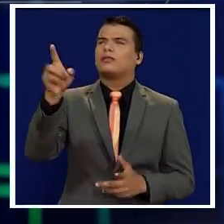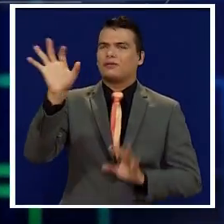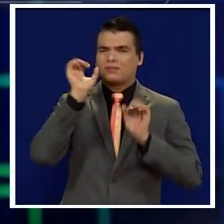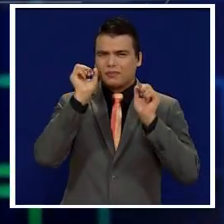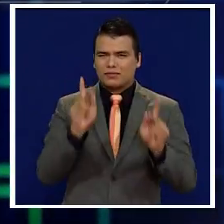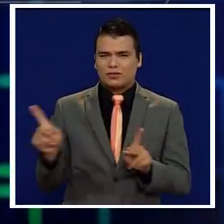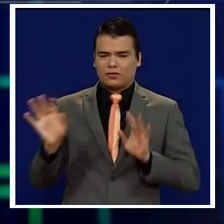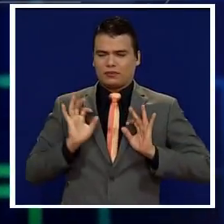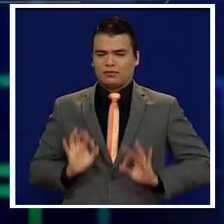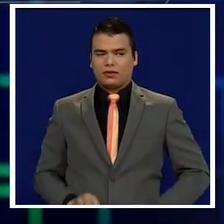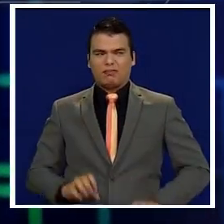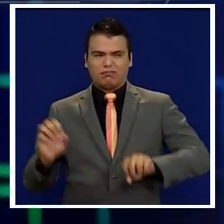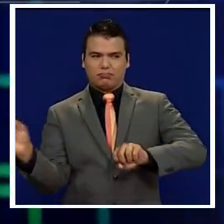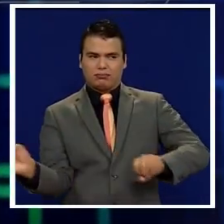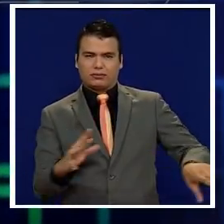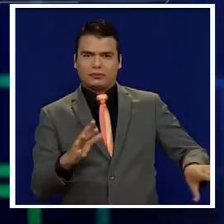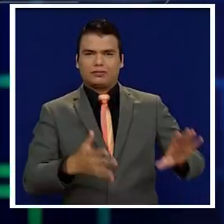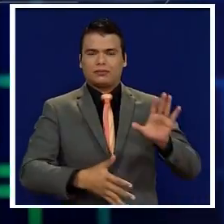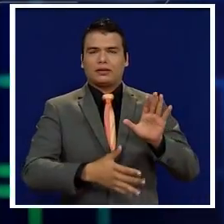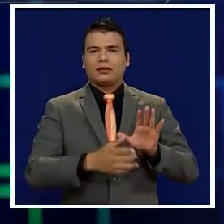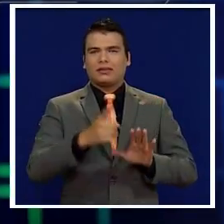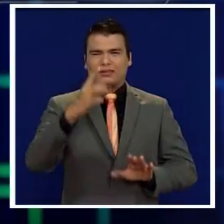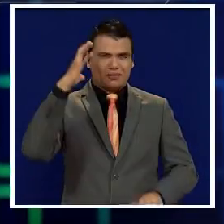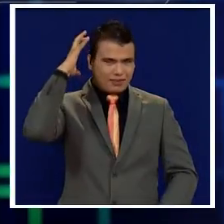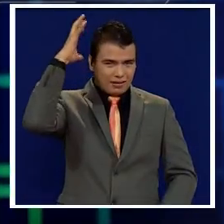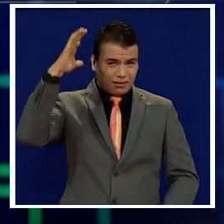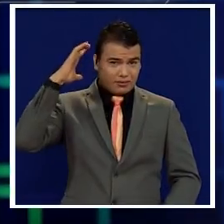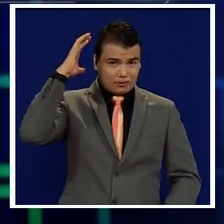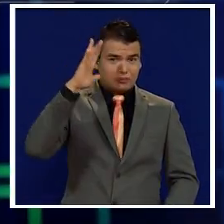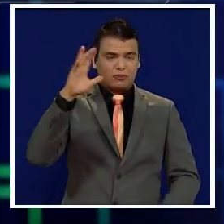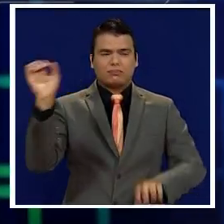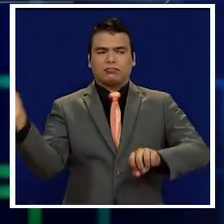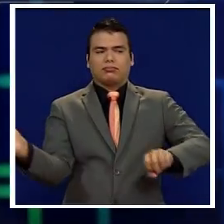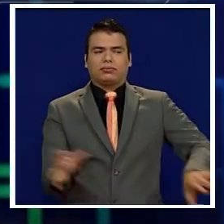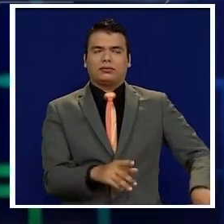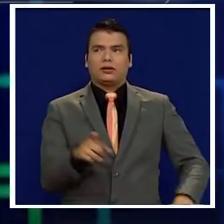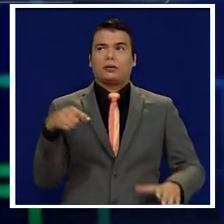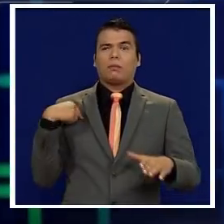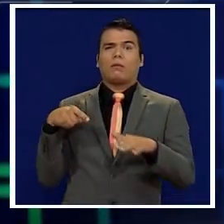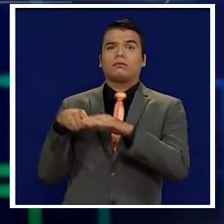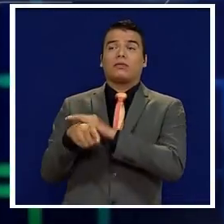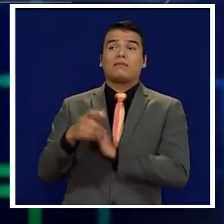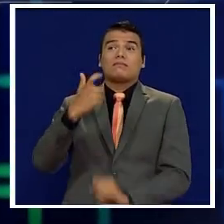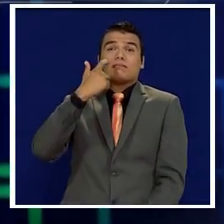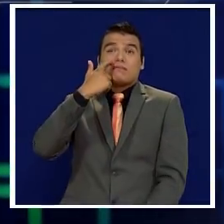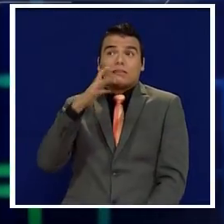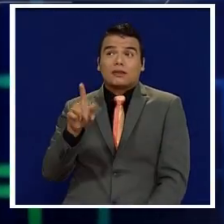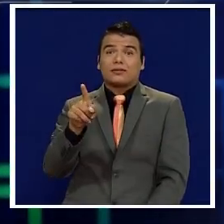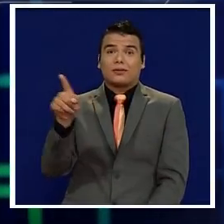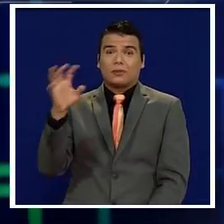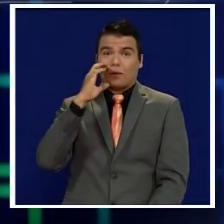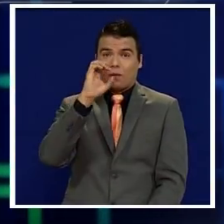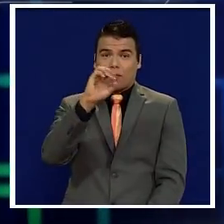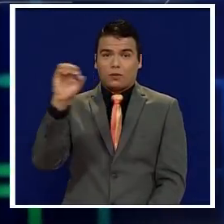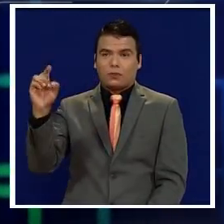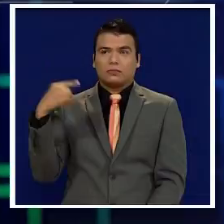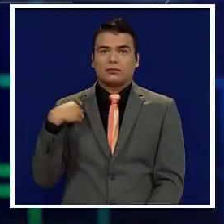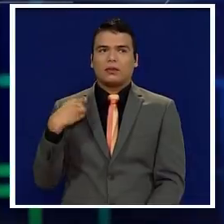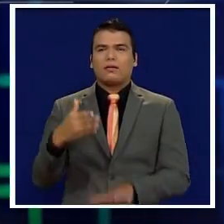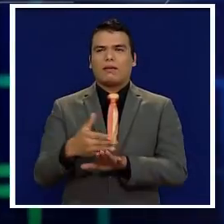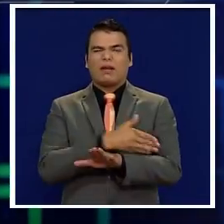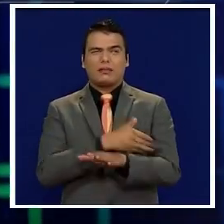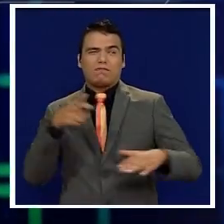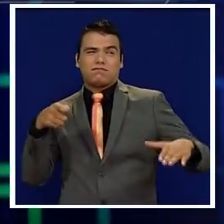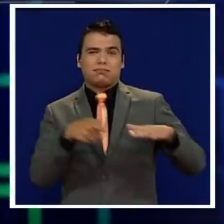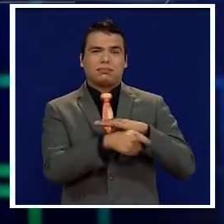que desertaron de su servicio militar en el batallón Los Vencedores de Cartago y quienes están presuntamente implicados en un doble homicidio de